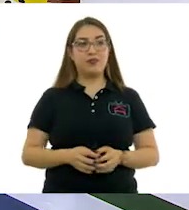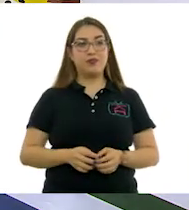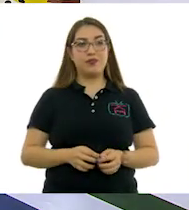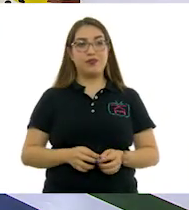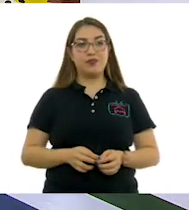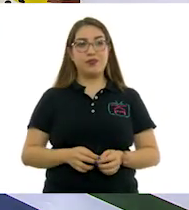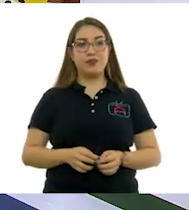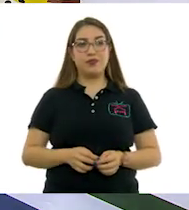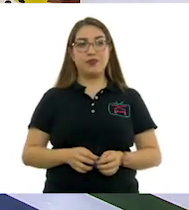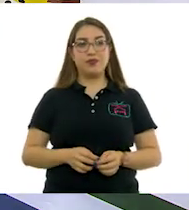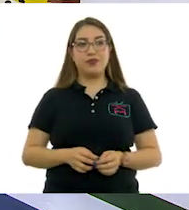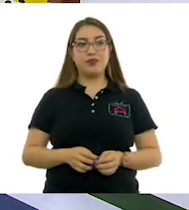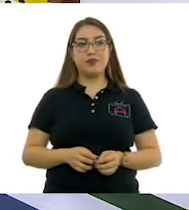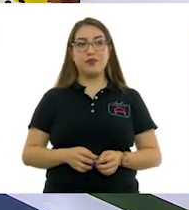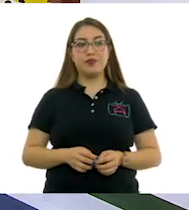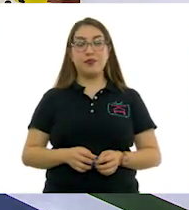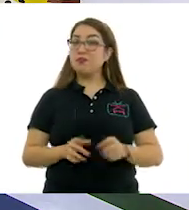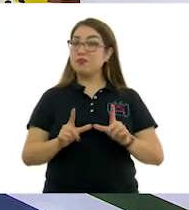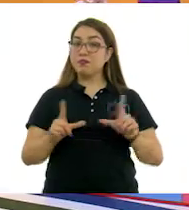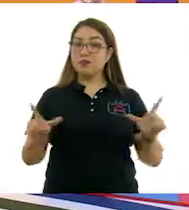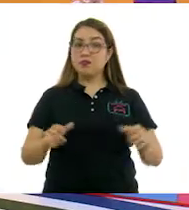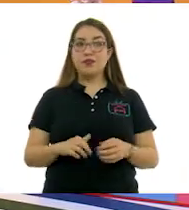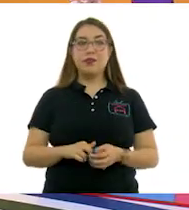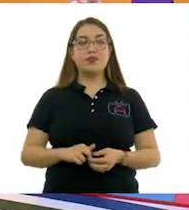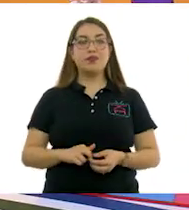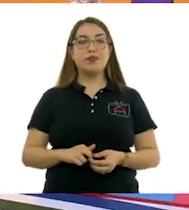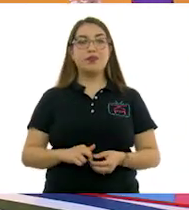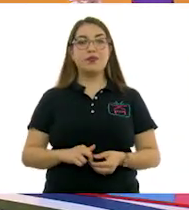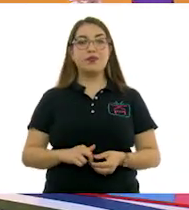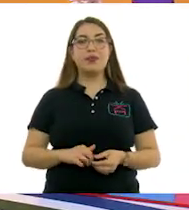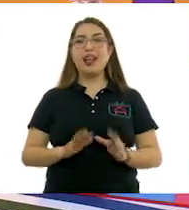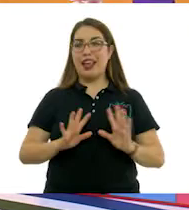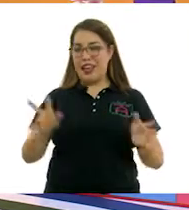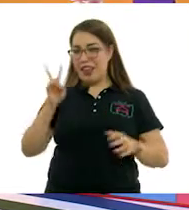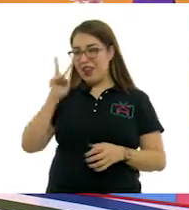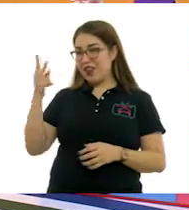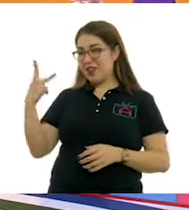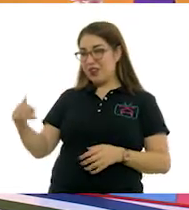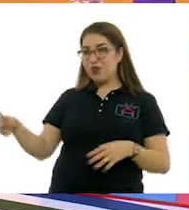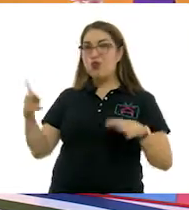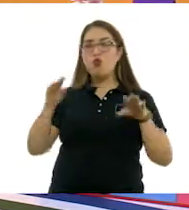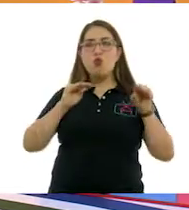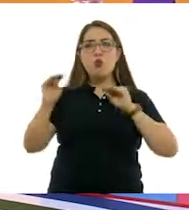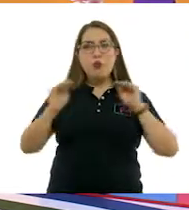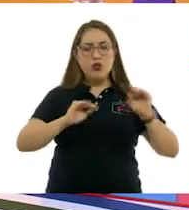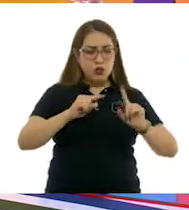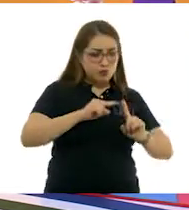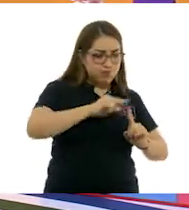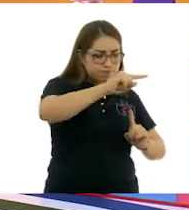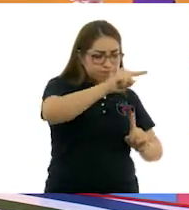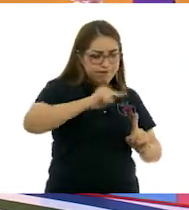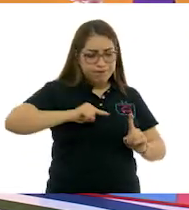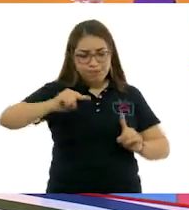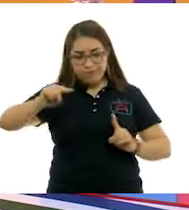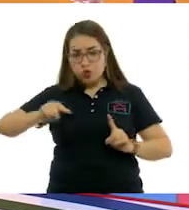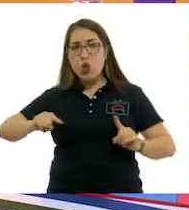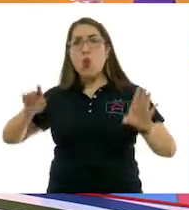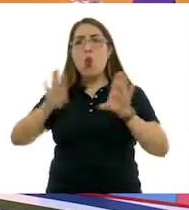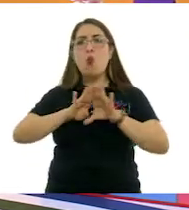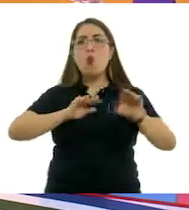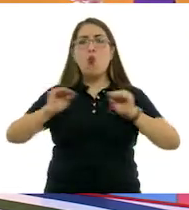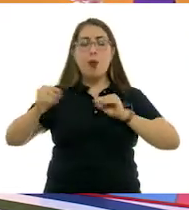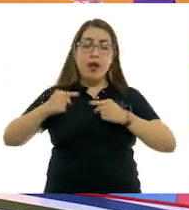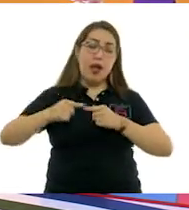Muy bien. Oh, listo. Hemos repasado entonces la trayectoria y los distintos desplazamientos que podemos hacer. Tanto